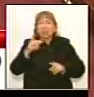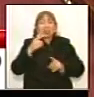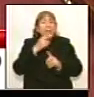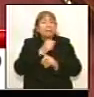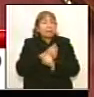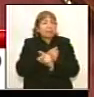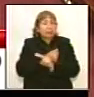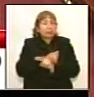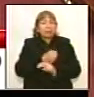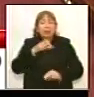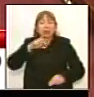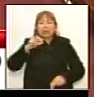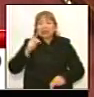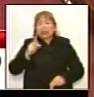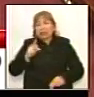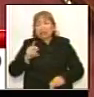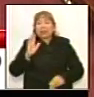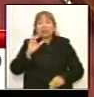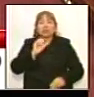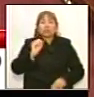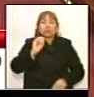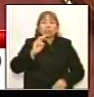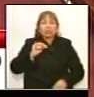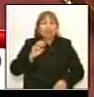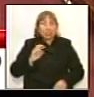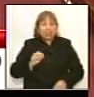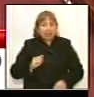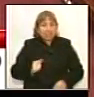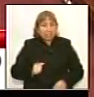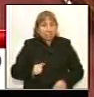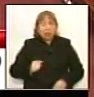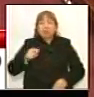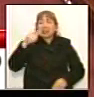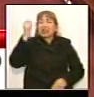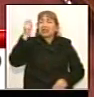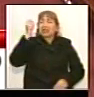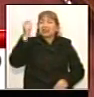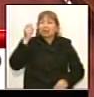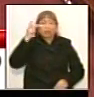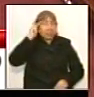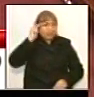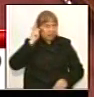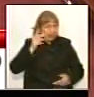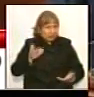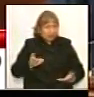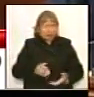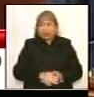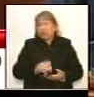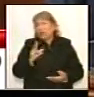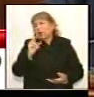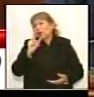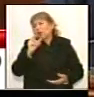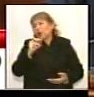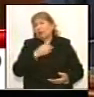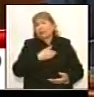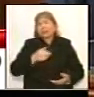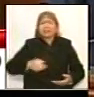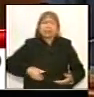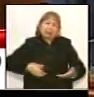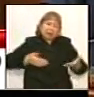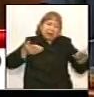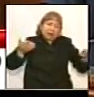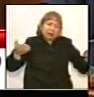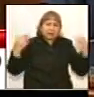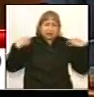para PPK, la ley para Susana Villarán, la ley para Alan García, la ley para Keiko Fujimori. No, pues, presidente, si van a hacer, pónganse